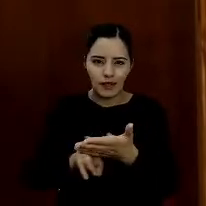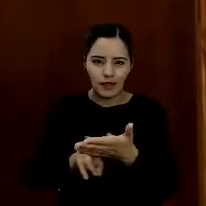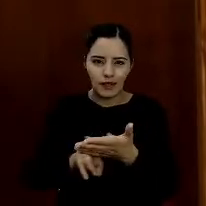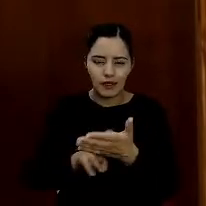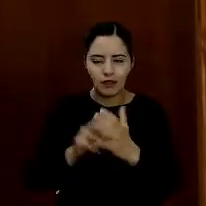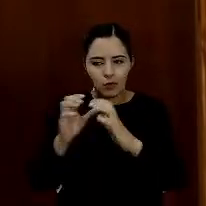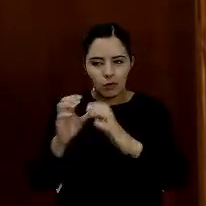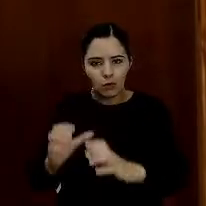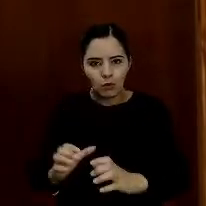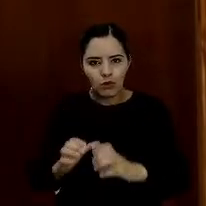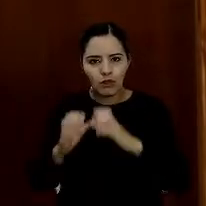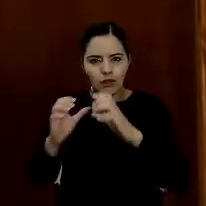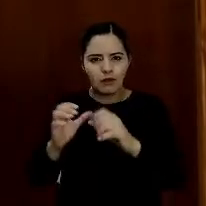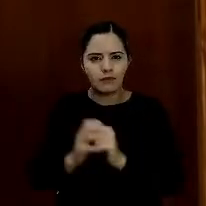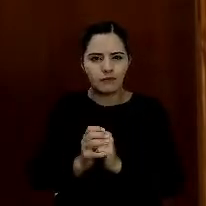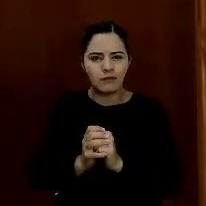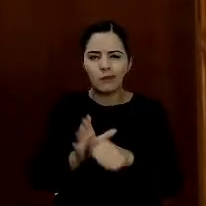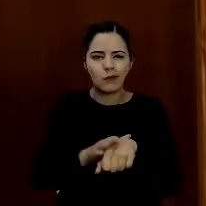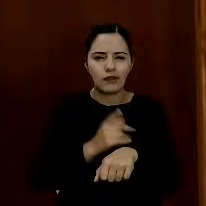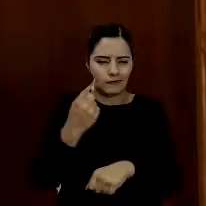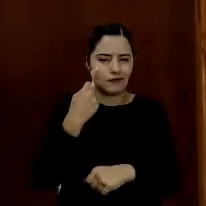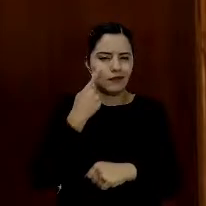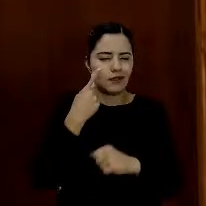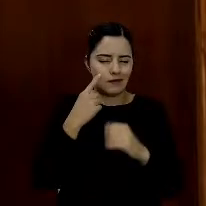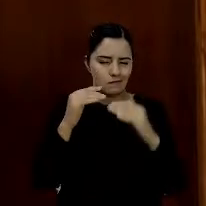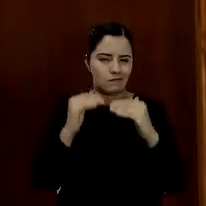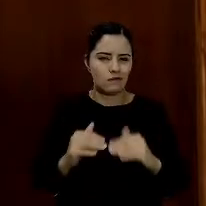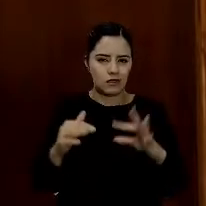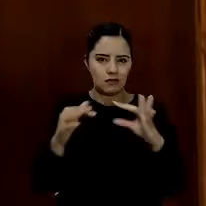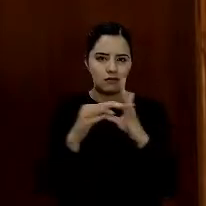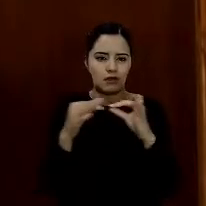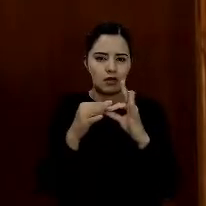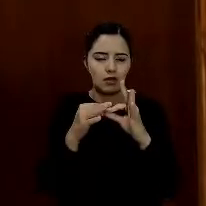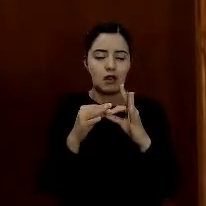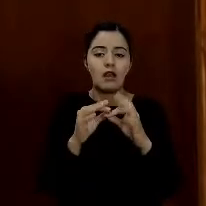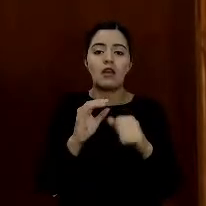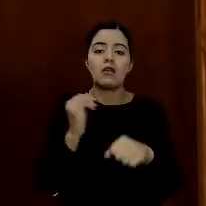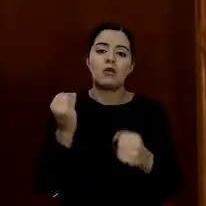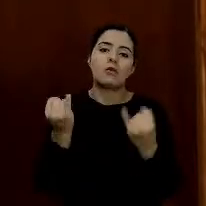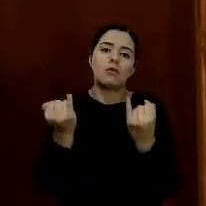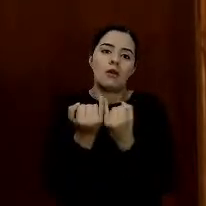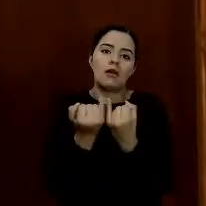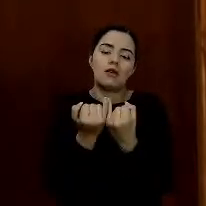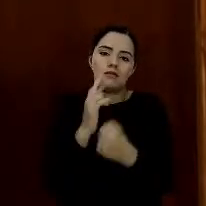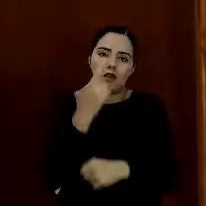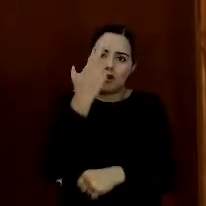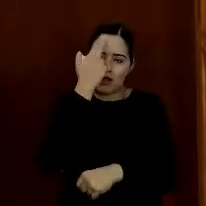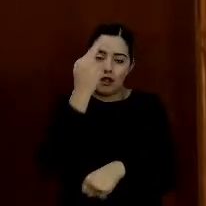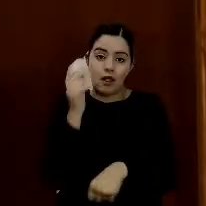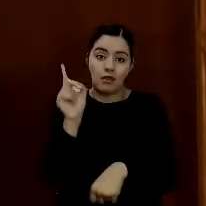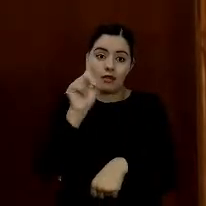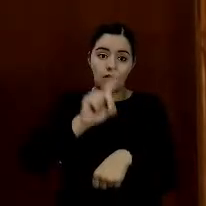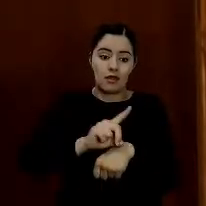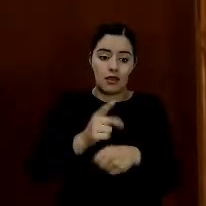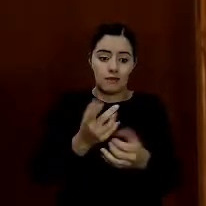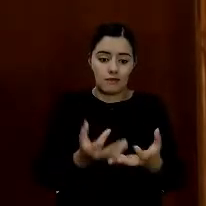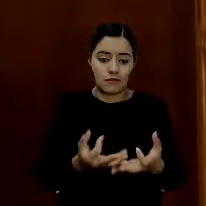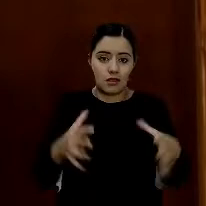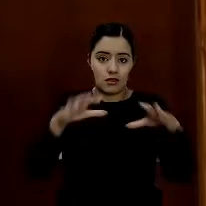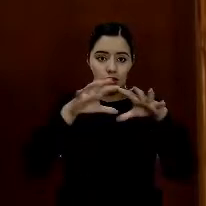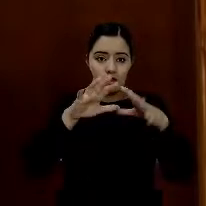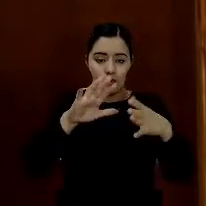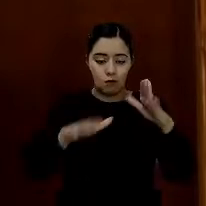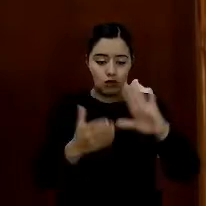de motivos y en el marco del Día de la Tierra que se conmemora el